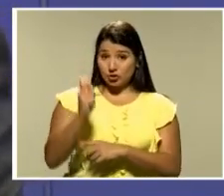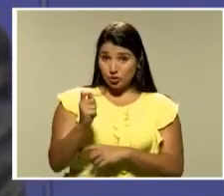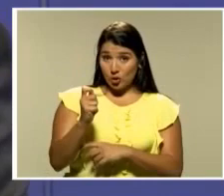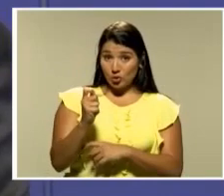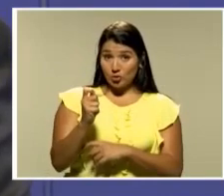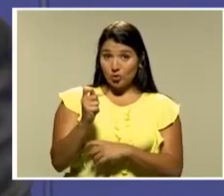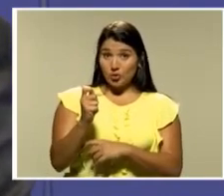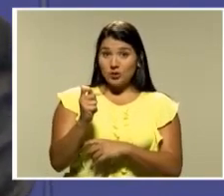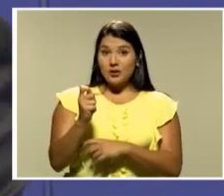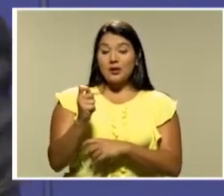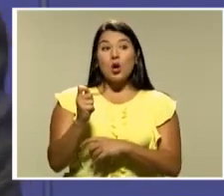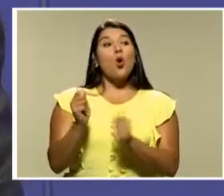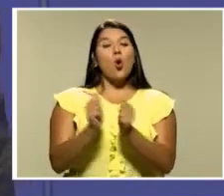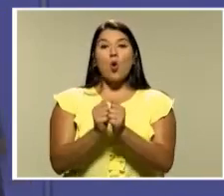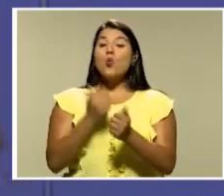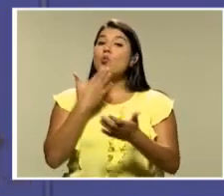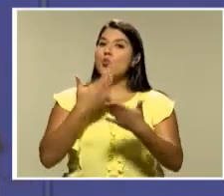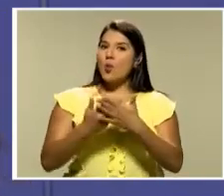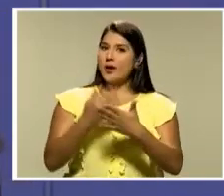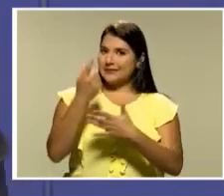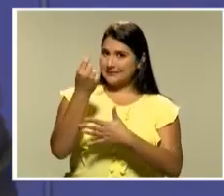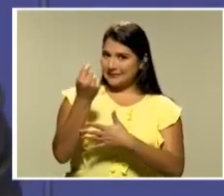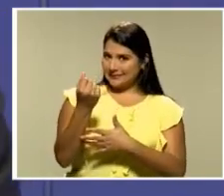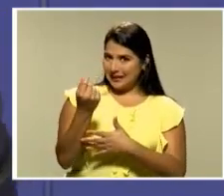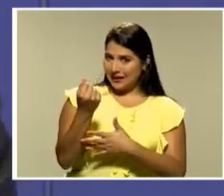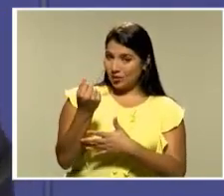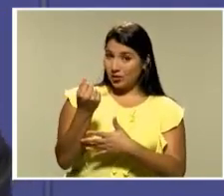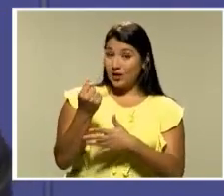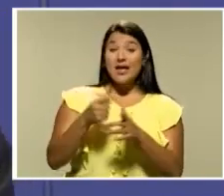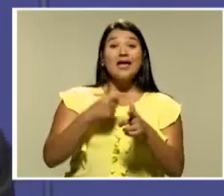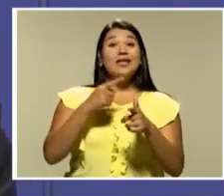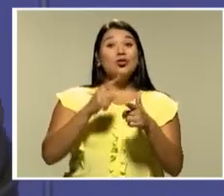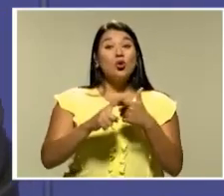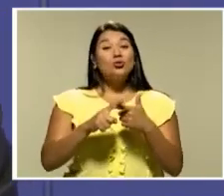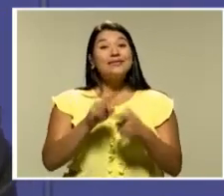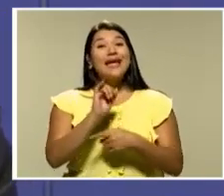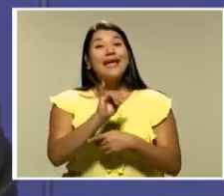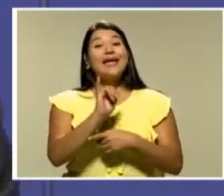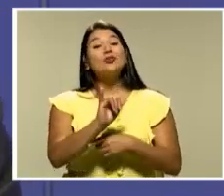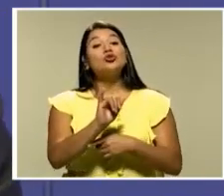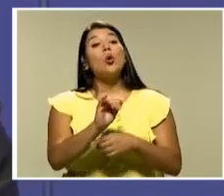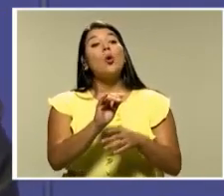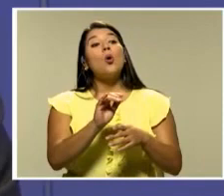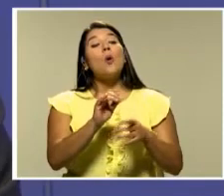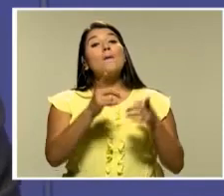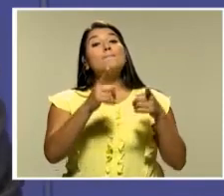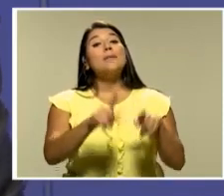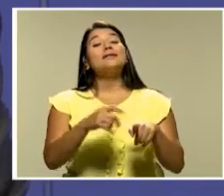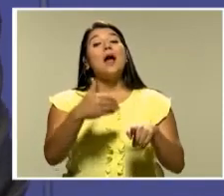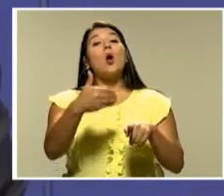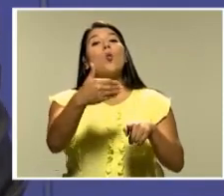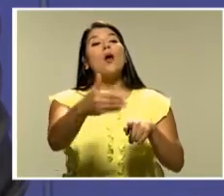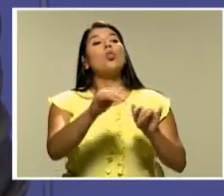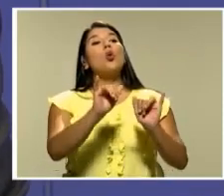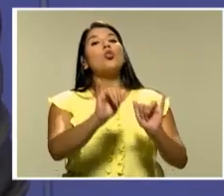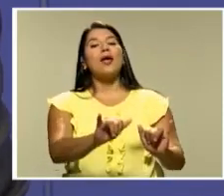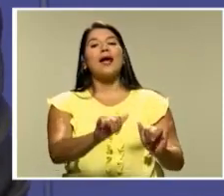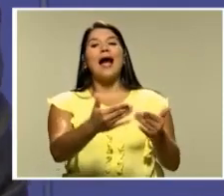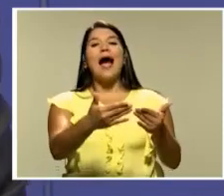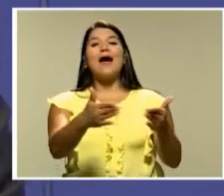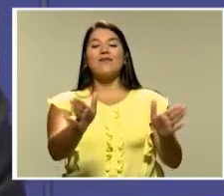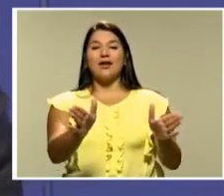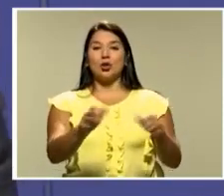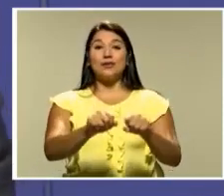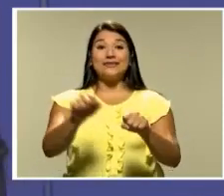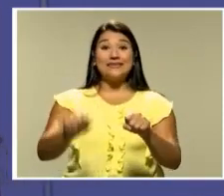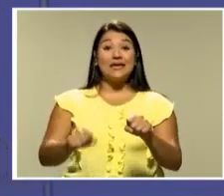condiciones muy generosas. Eso es lo que pasa cuando vos mantenés abierto el régimen para las personas que ya están laborando en